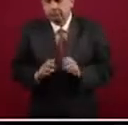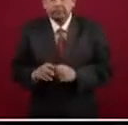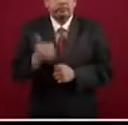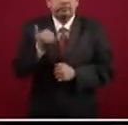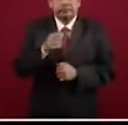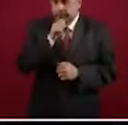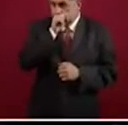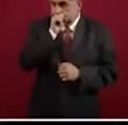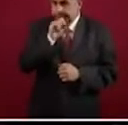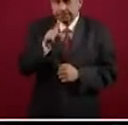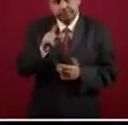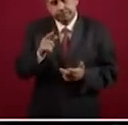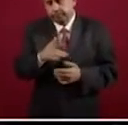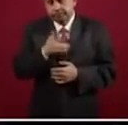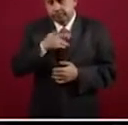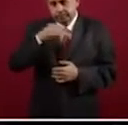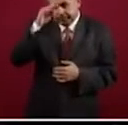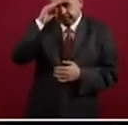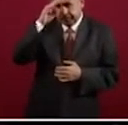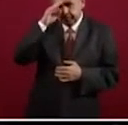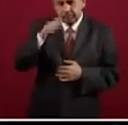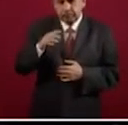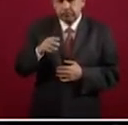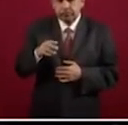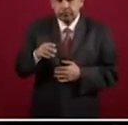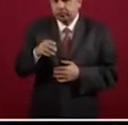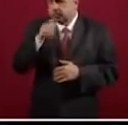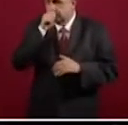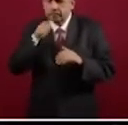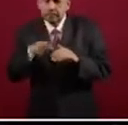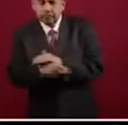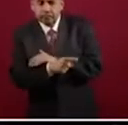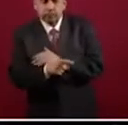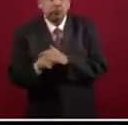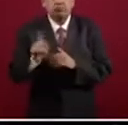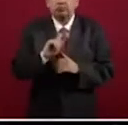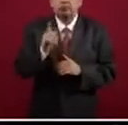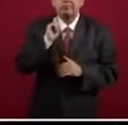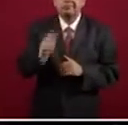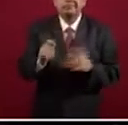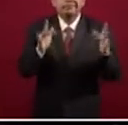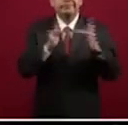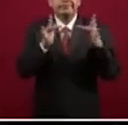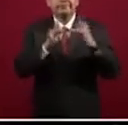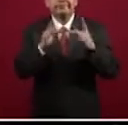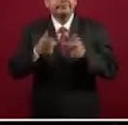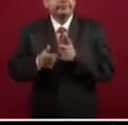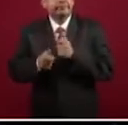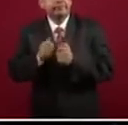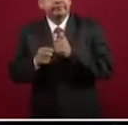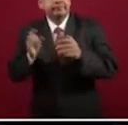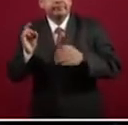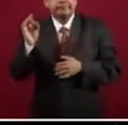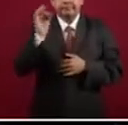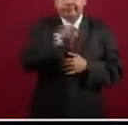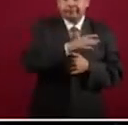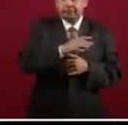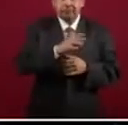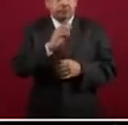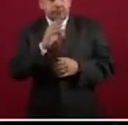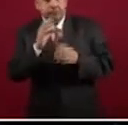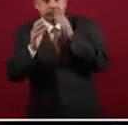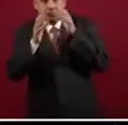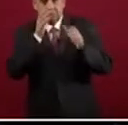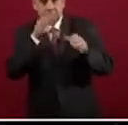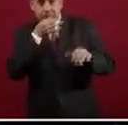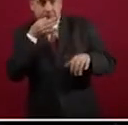estimamos una filtración sino una comunicación desde quienes estaban dentro